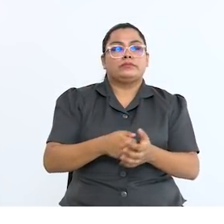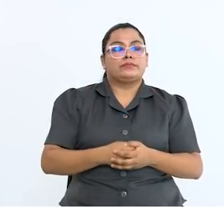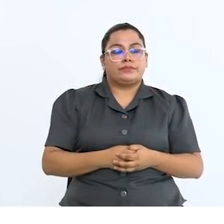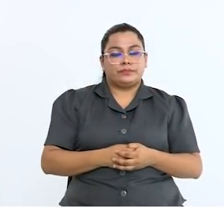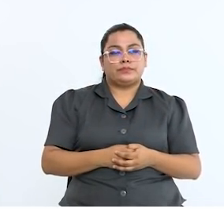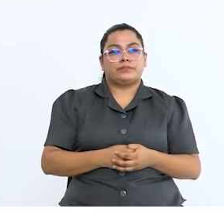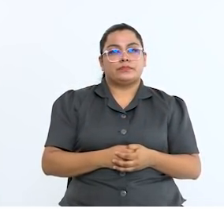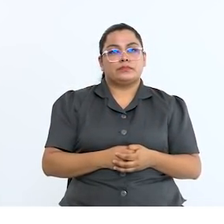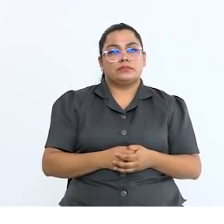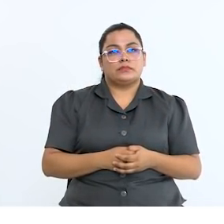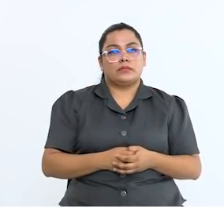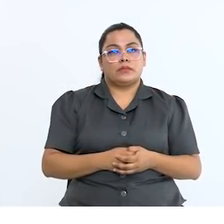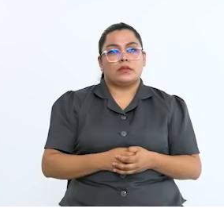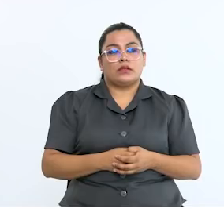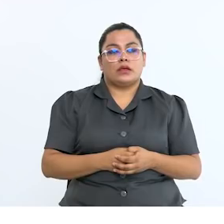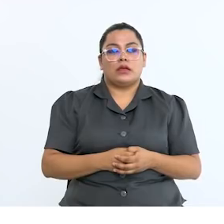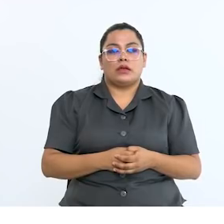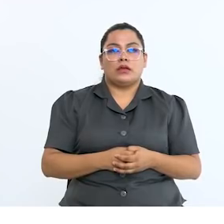conjunta.